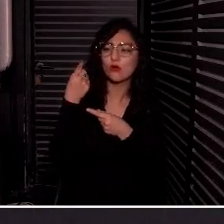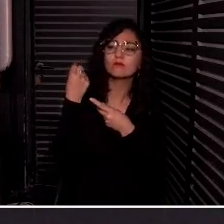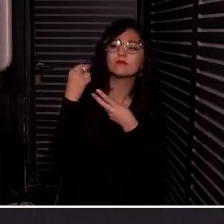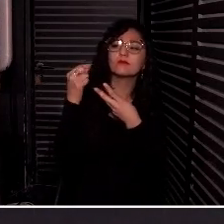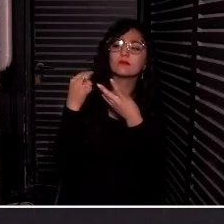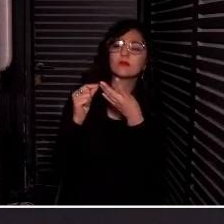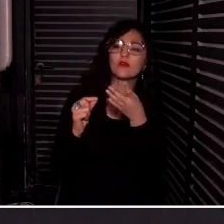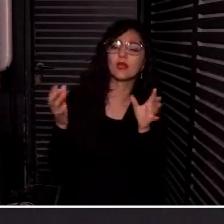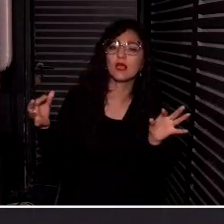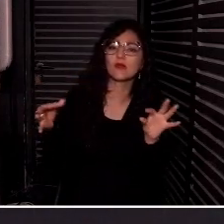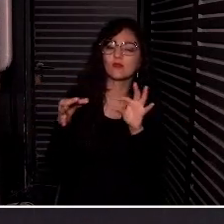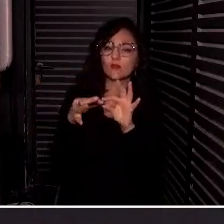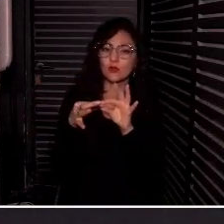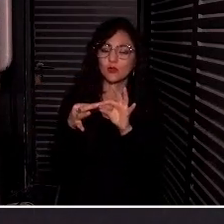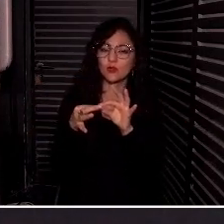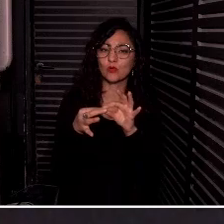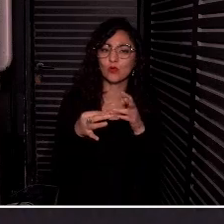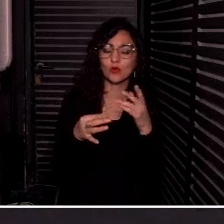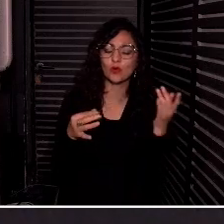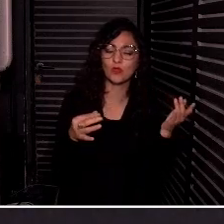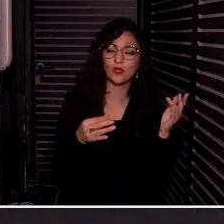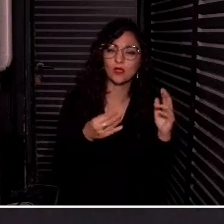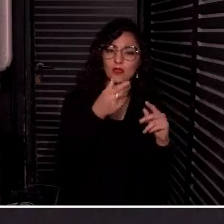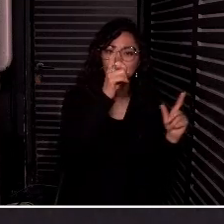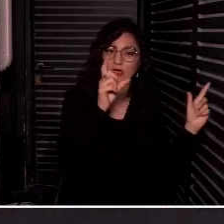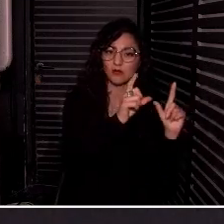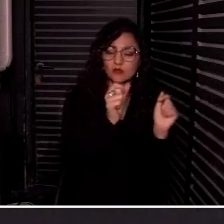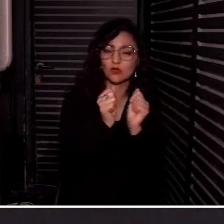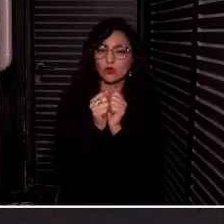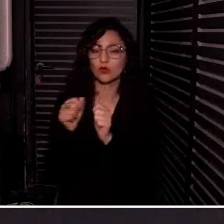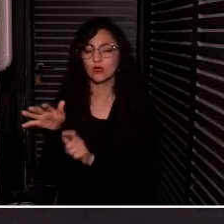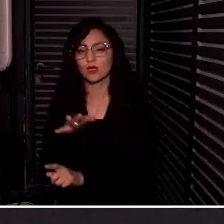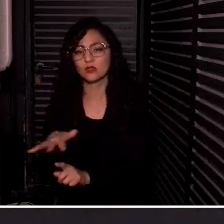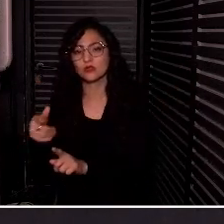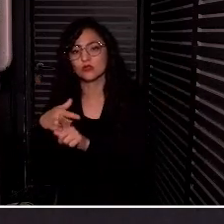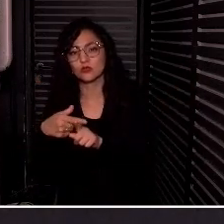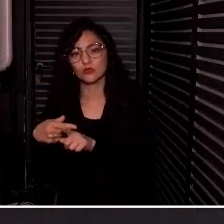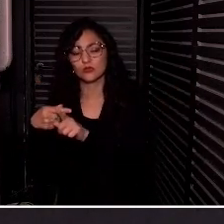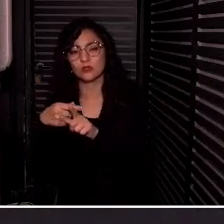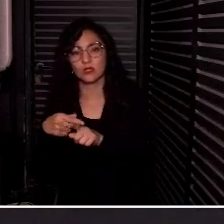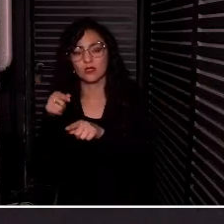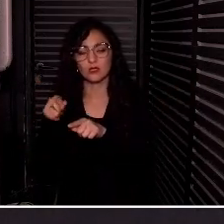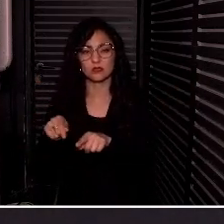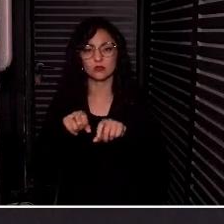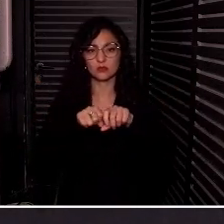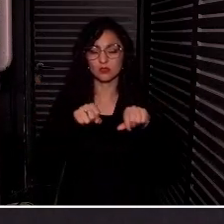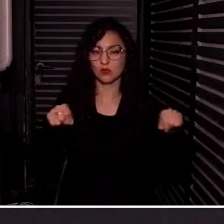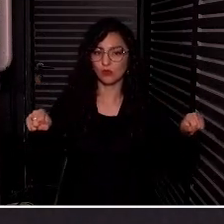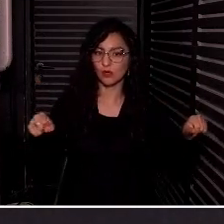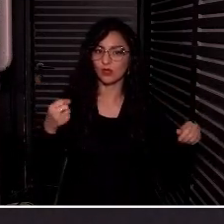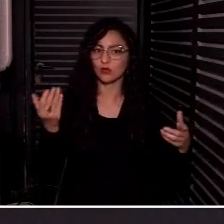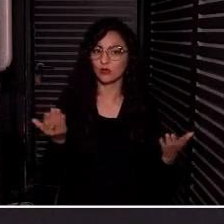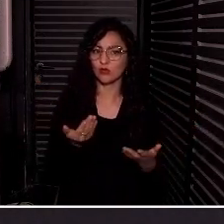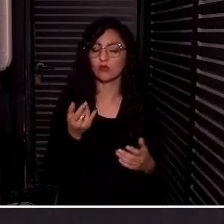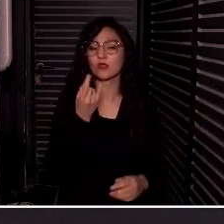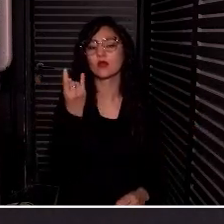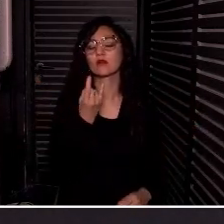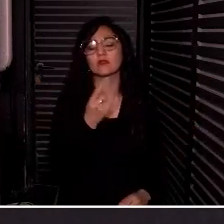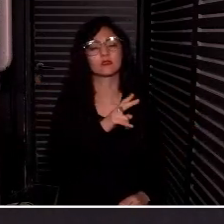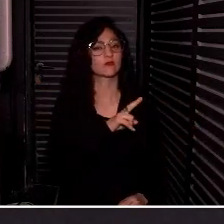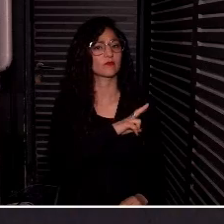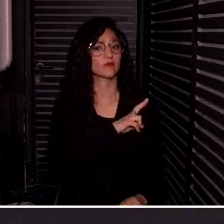televisión con la sociedad no que mayoritariamente se manifiesta de acuerdo a un dato muy serio la Católica de Valparaíso